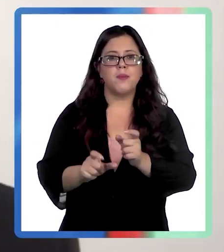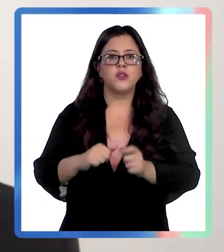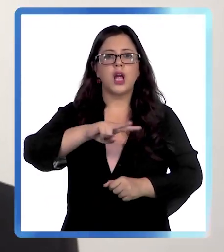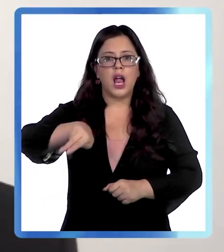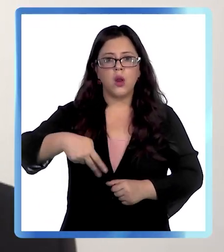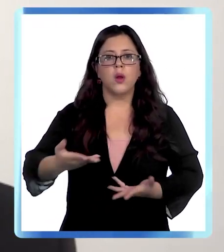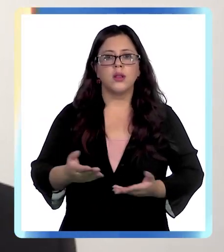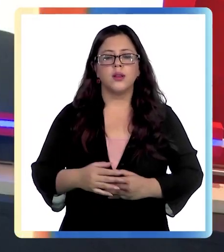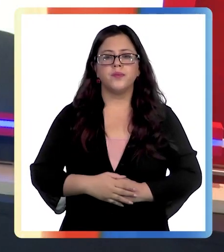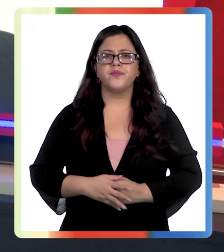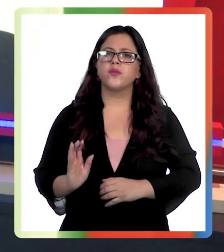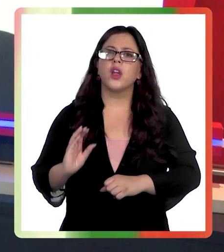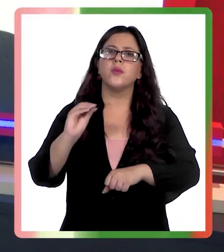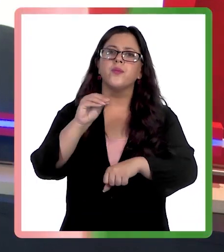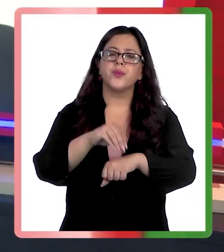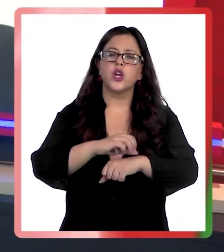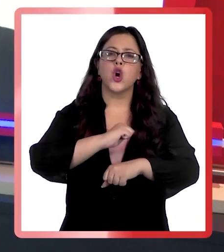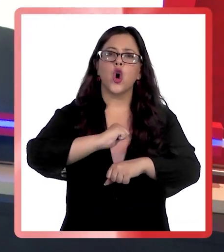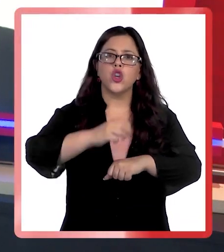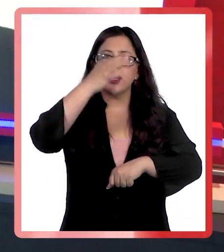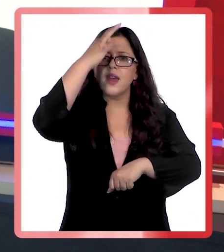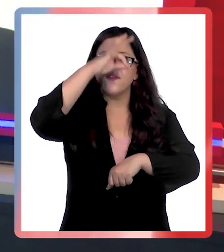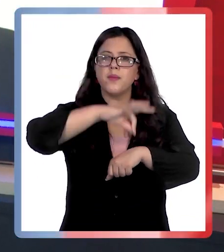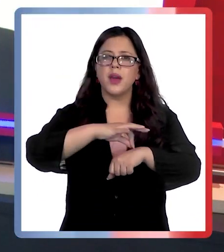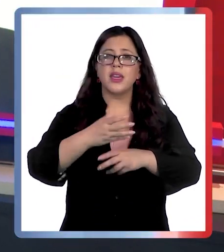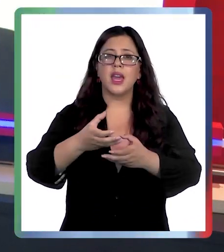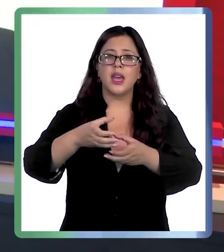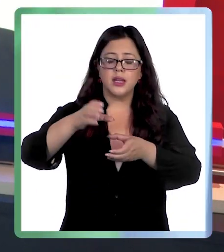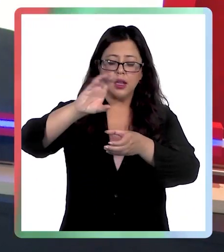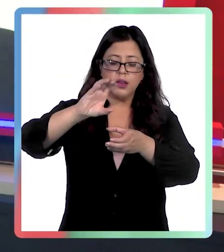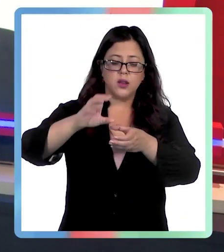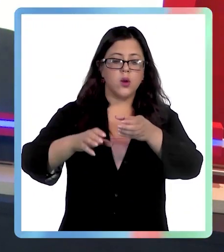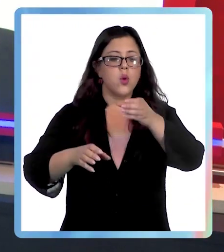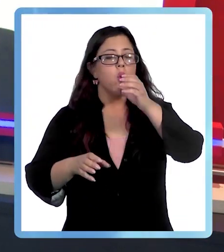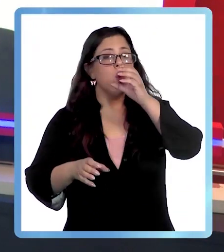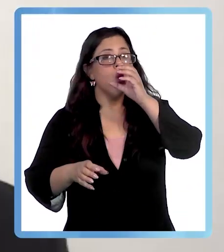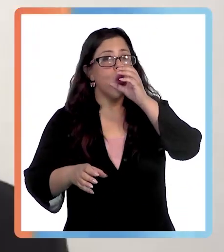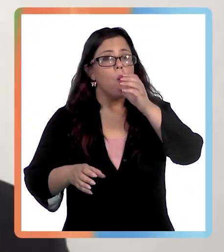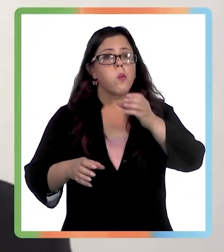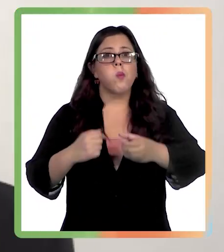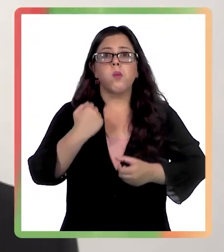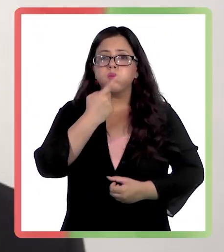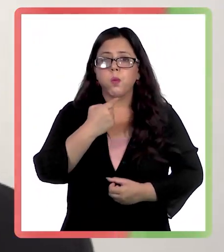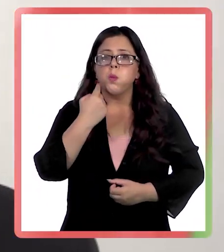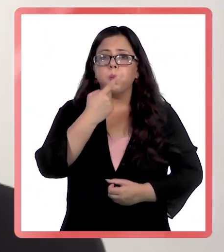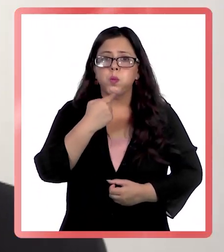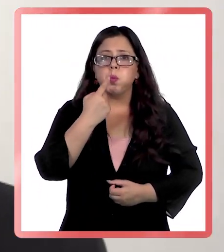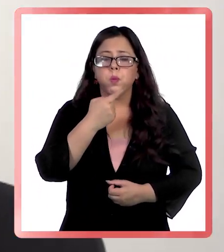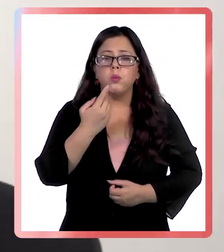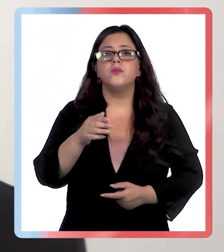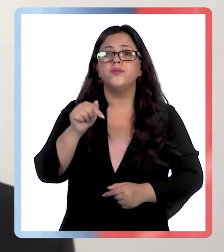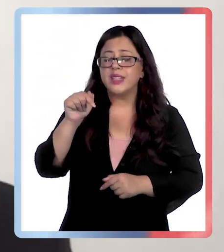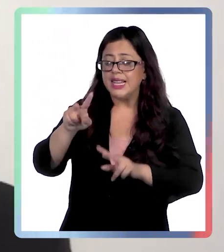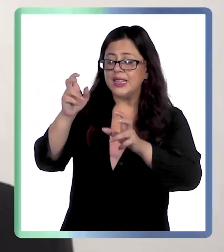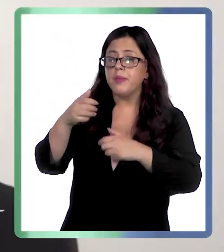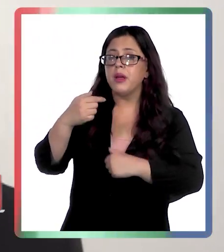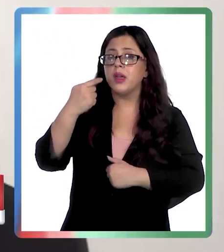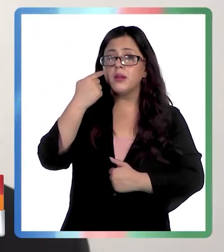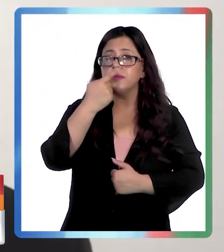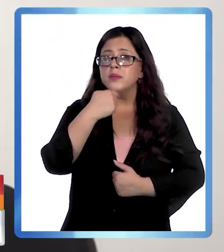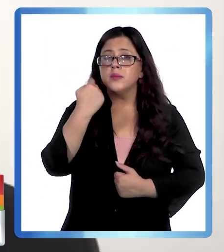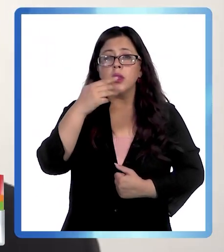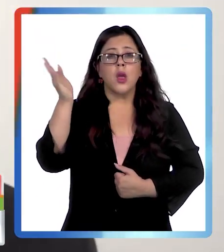nuestros pacientes qué recomiendas contra la litosis en juegue bucal por ejemplo la litosis proviene de estos